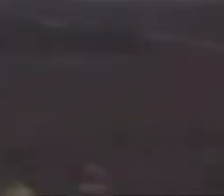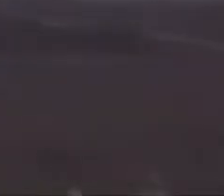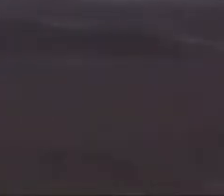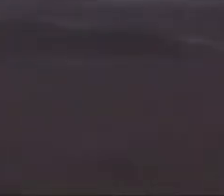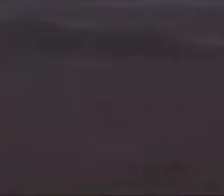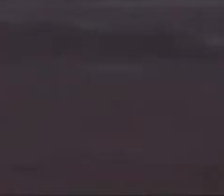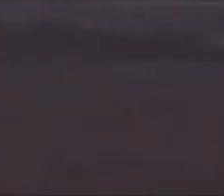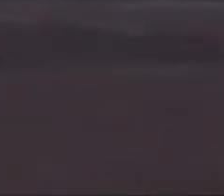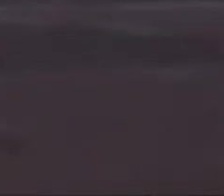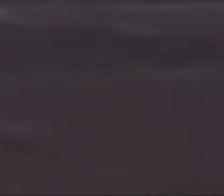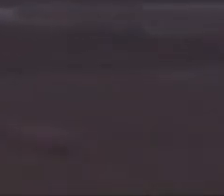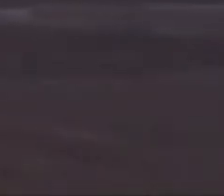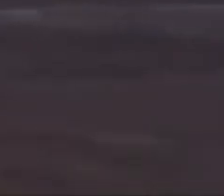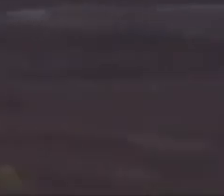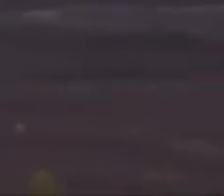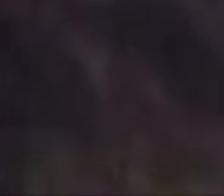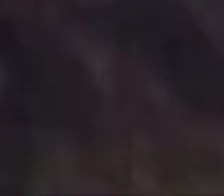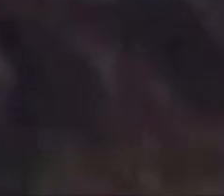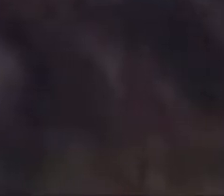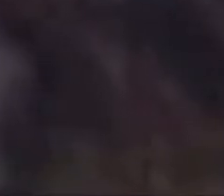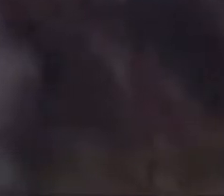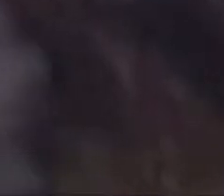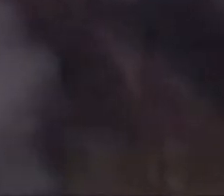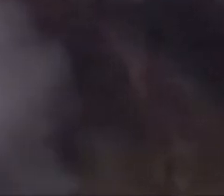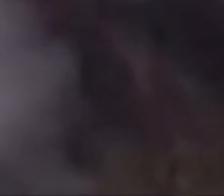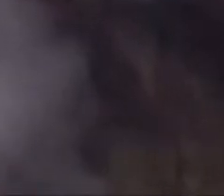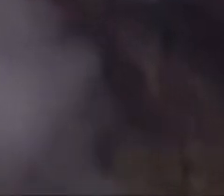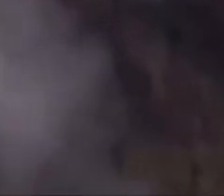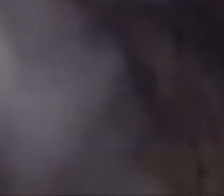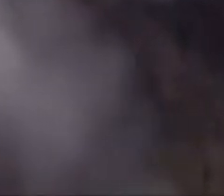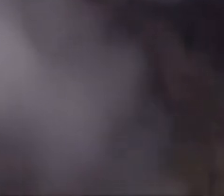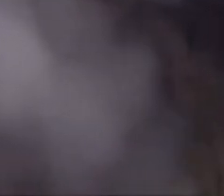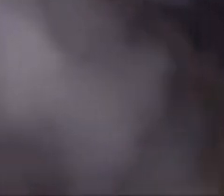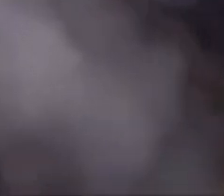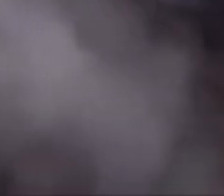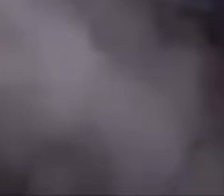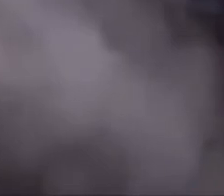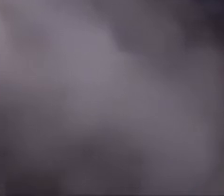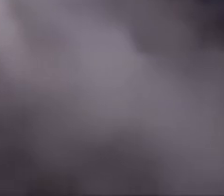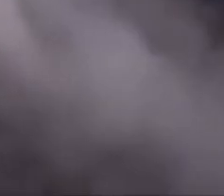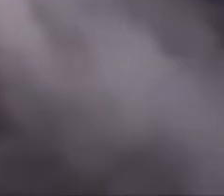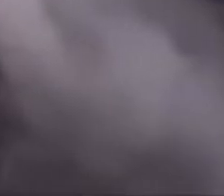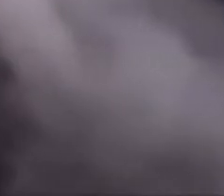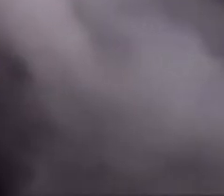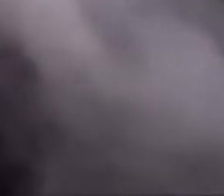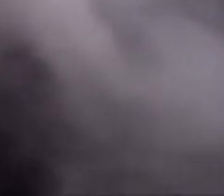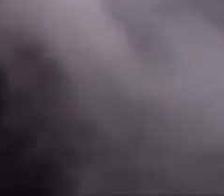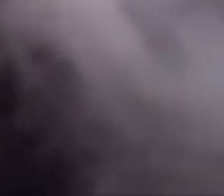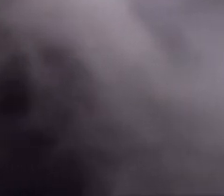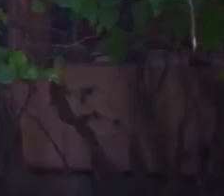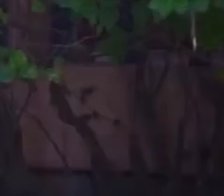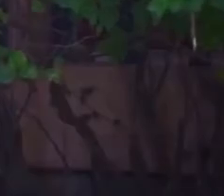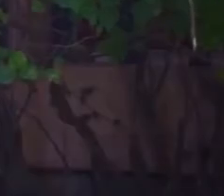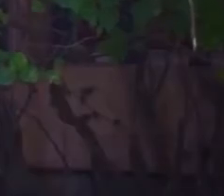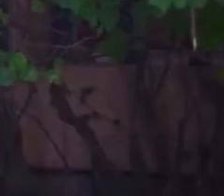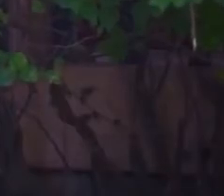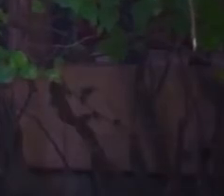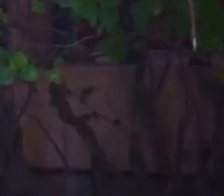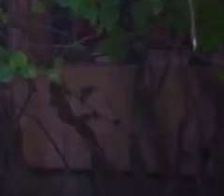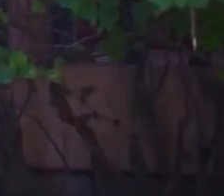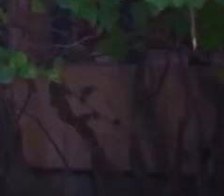nación. Soy puro pinolero, nicaragüense por gracia de